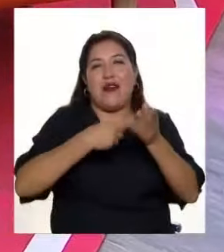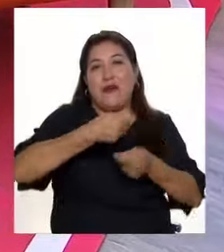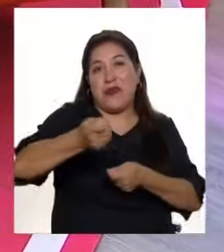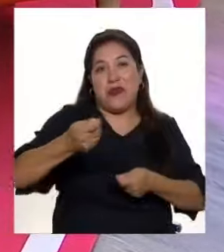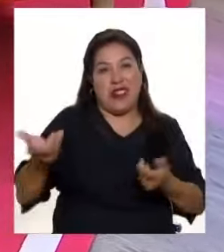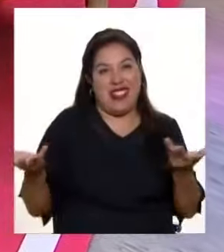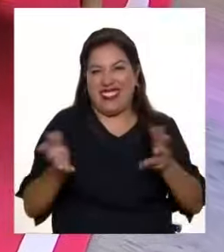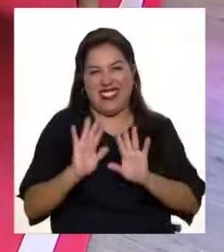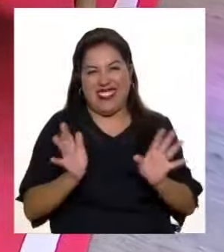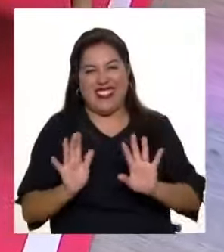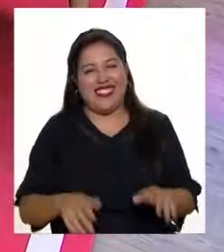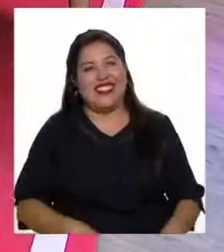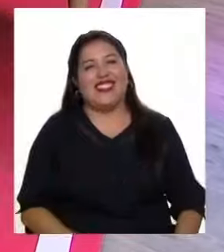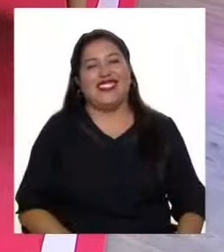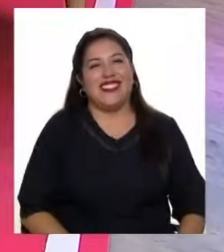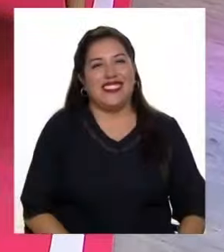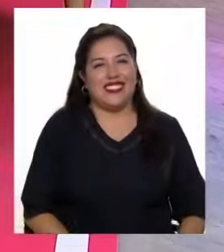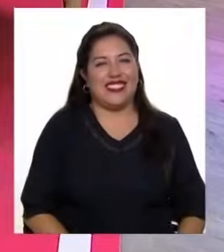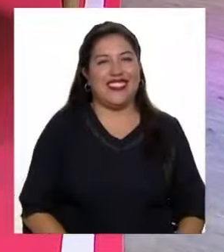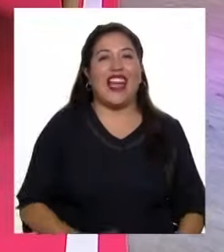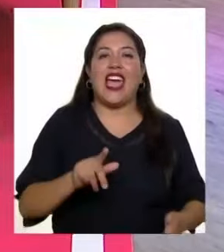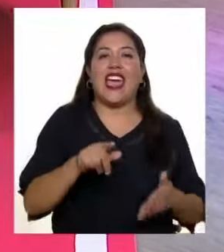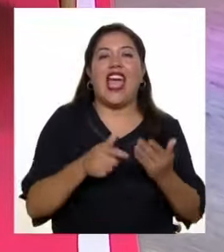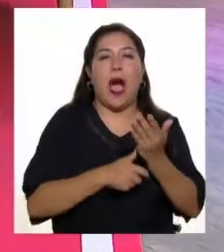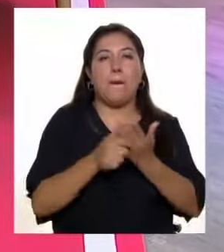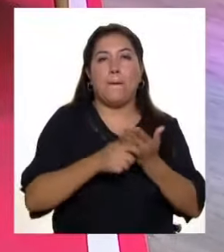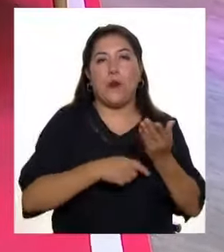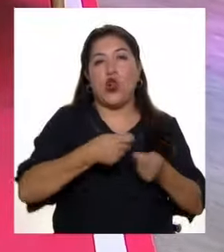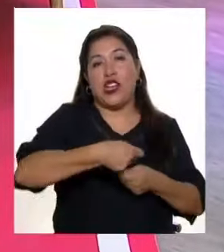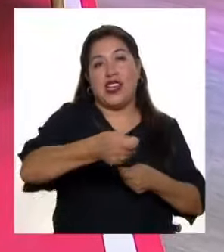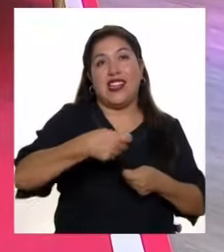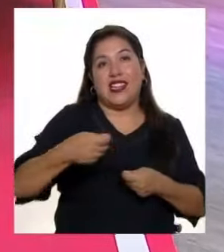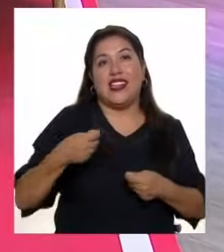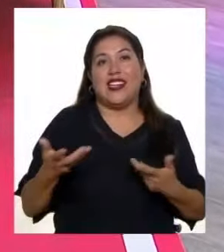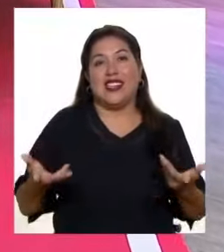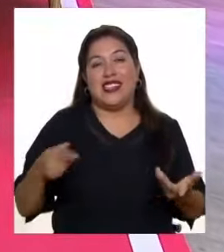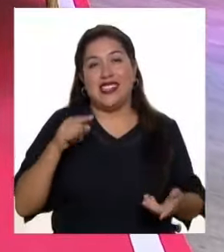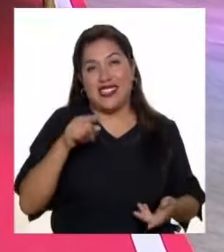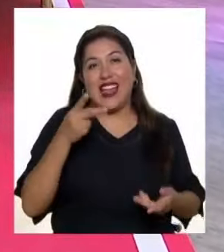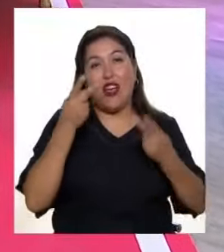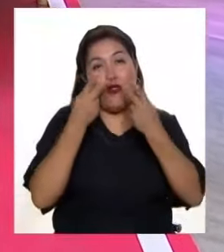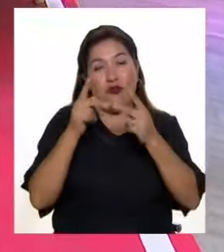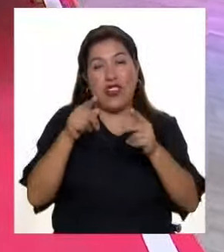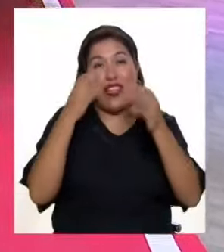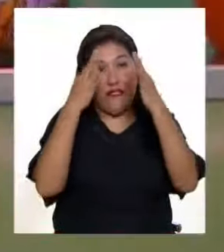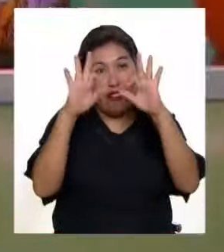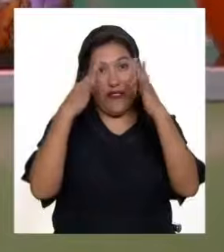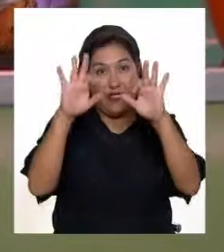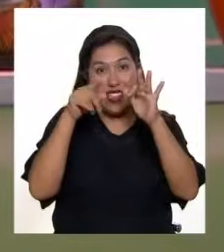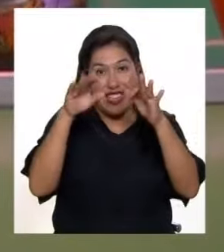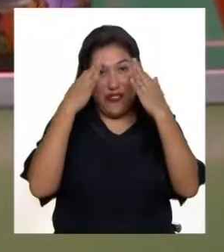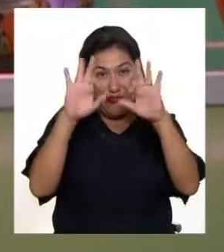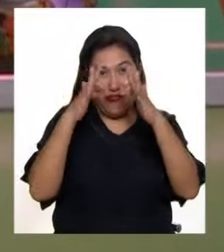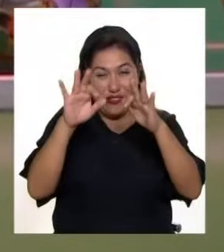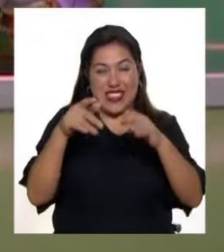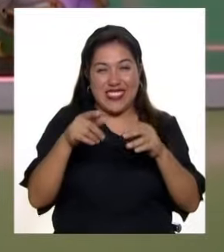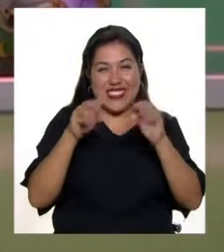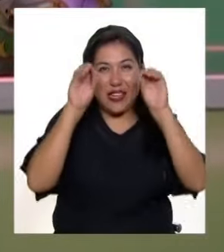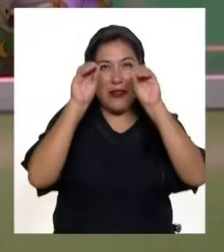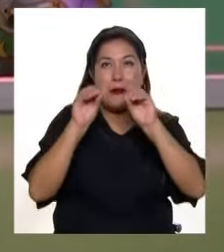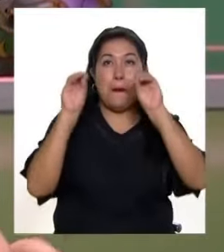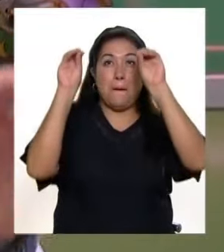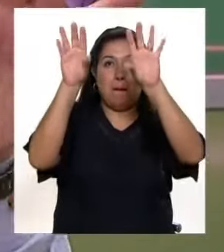Pero mira, el eco del volante, ajá, es ese post que sale totalmente, en Facebook, claro, totalmente abierto y que le llega